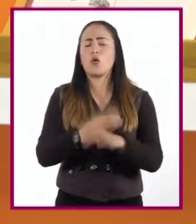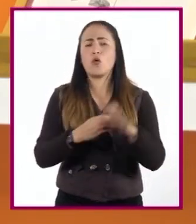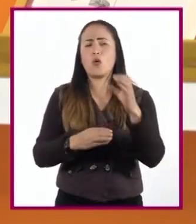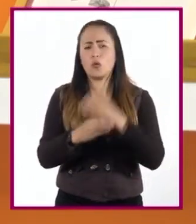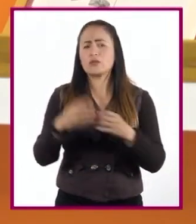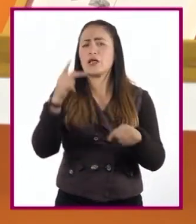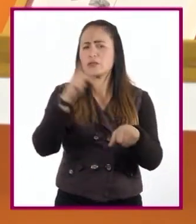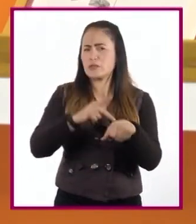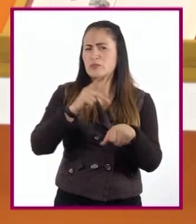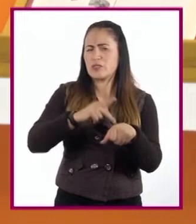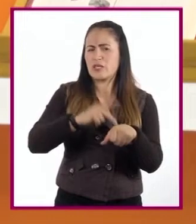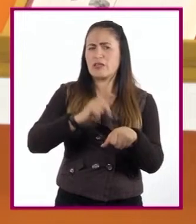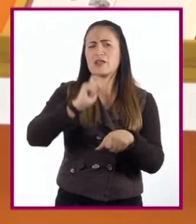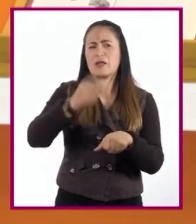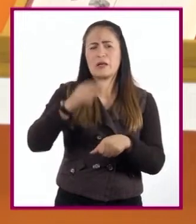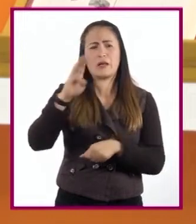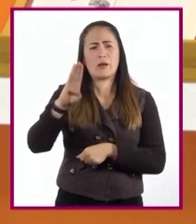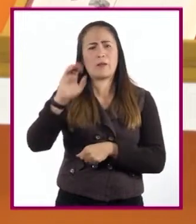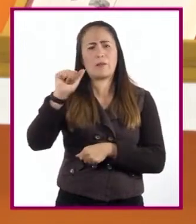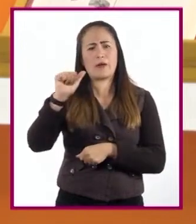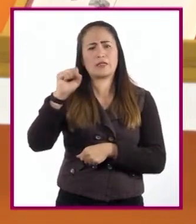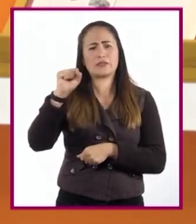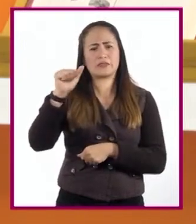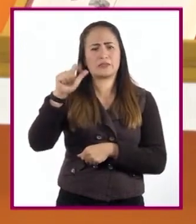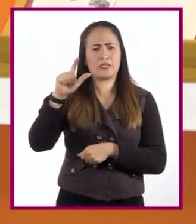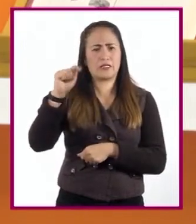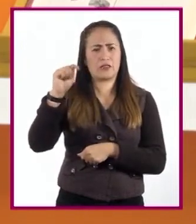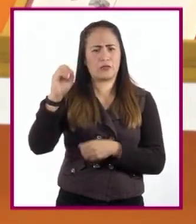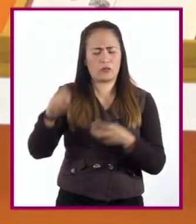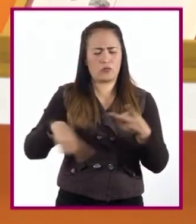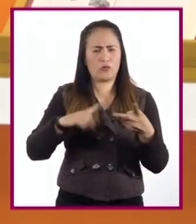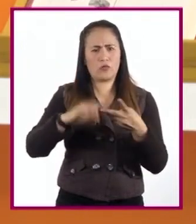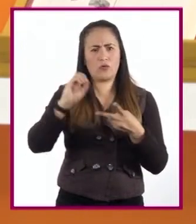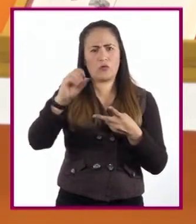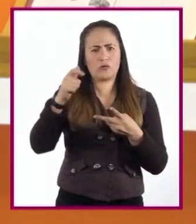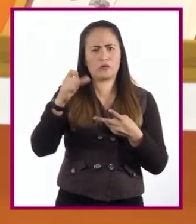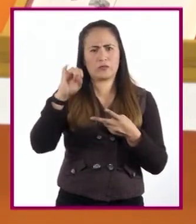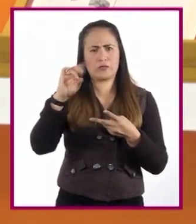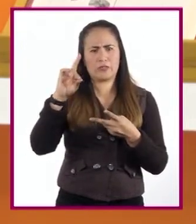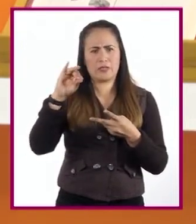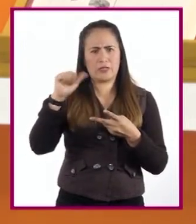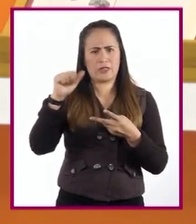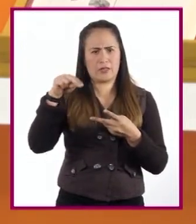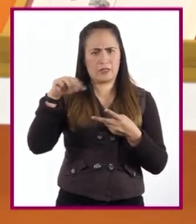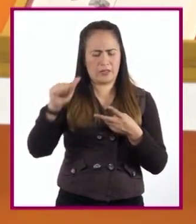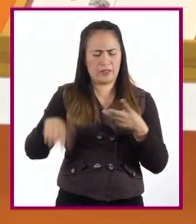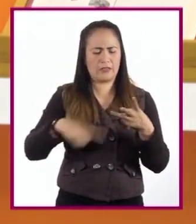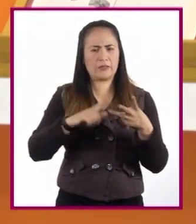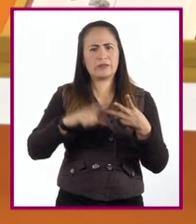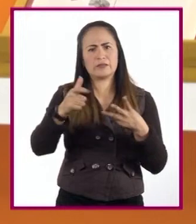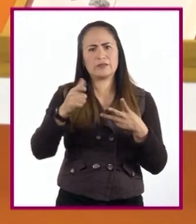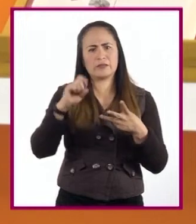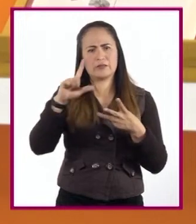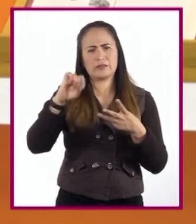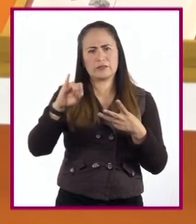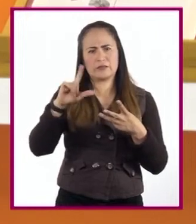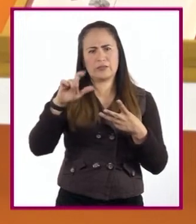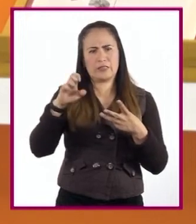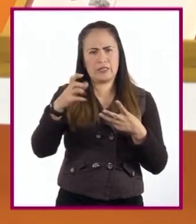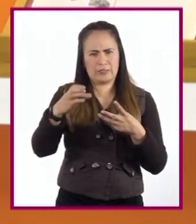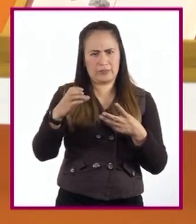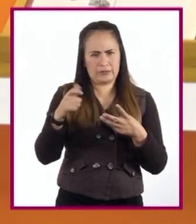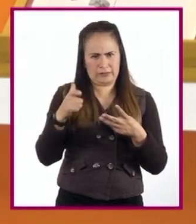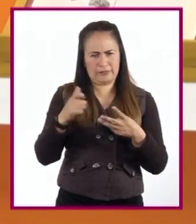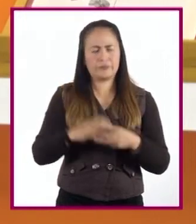primas utilizadas fueron basalto, obsidiana y en menor cantidad el sílex. Artefactos como las manos de metate